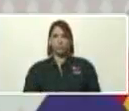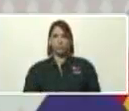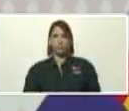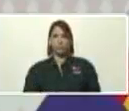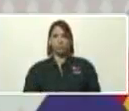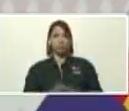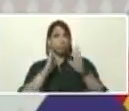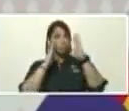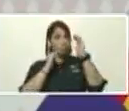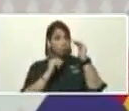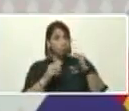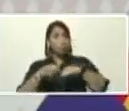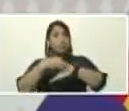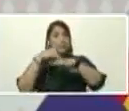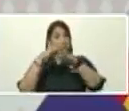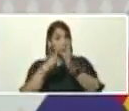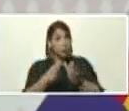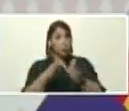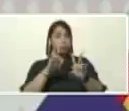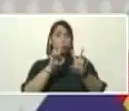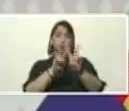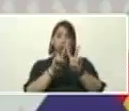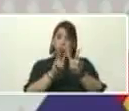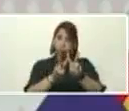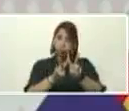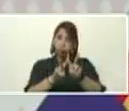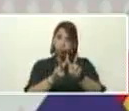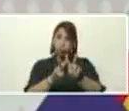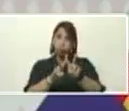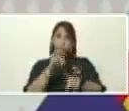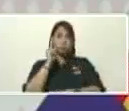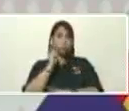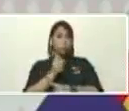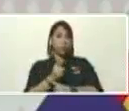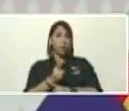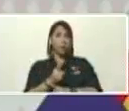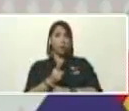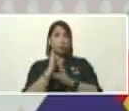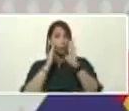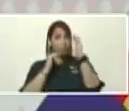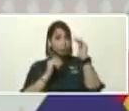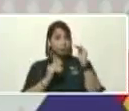Oído, ministro Villarroel, oído.